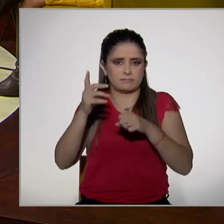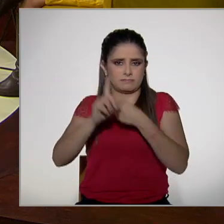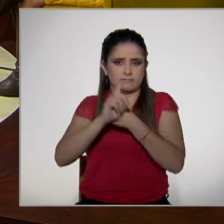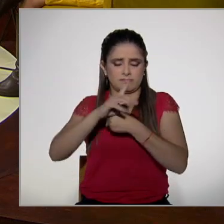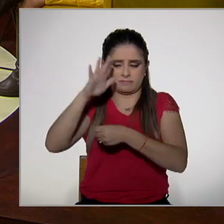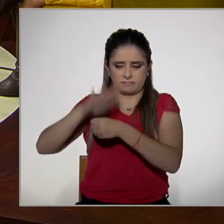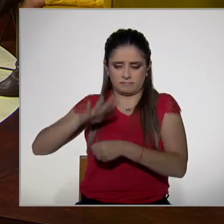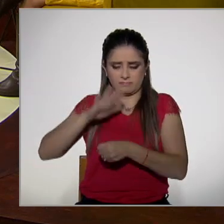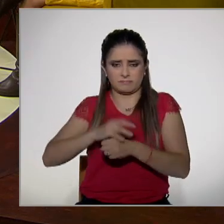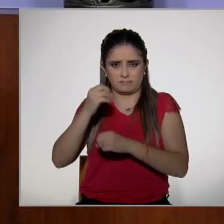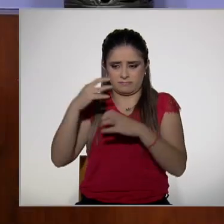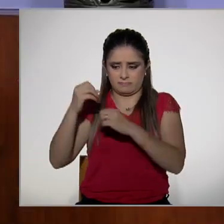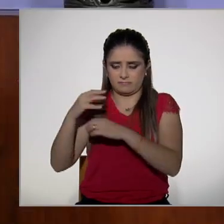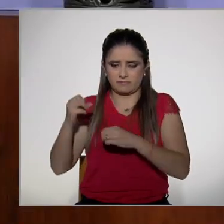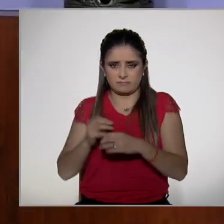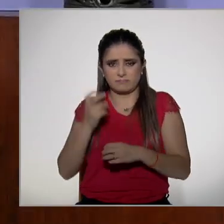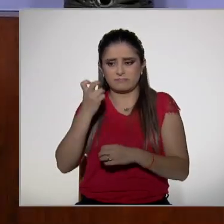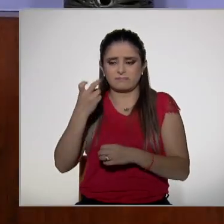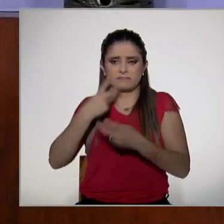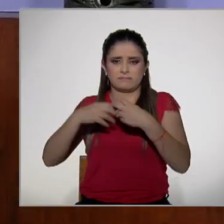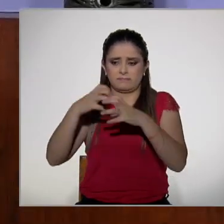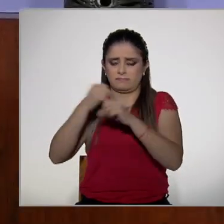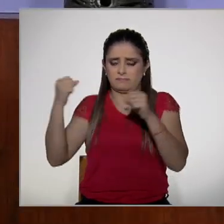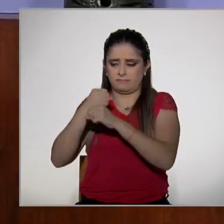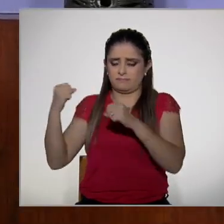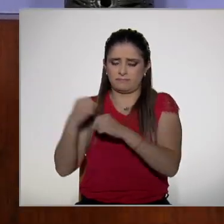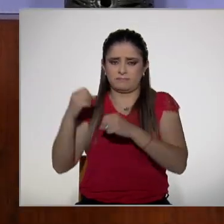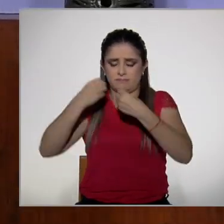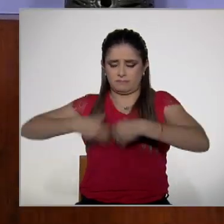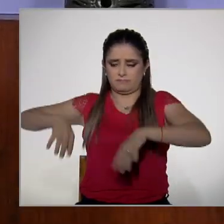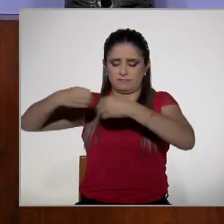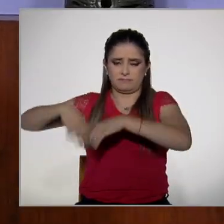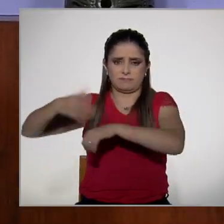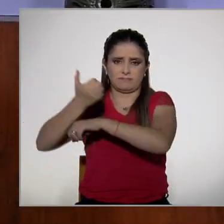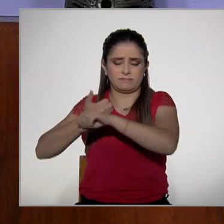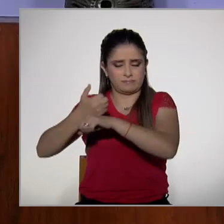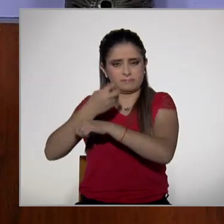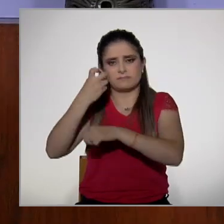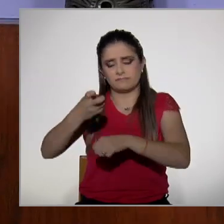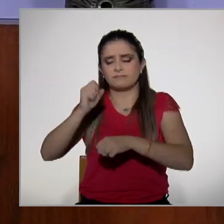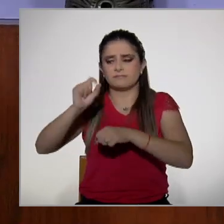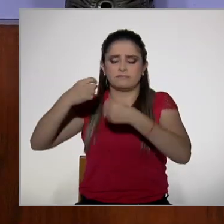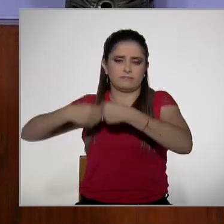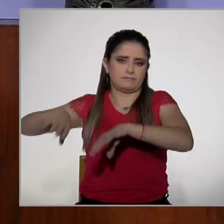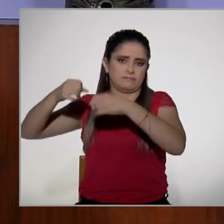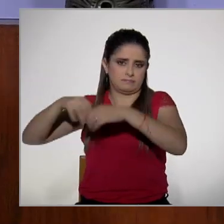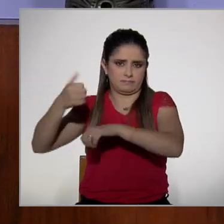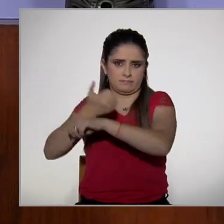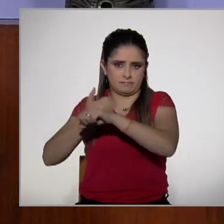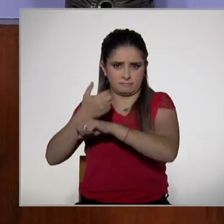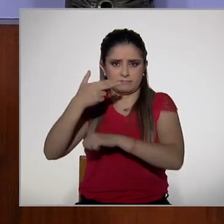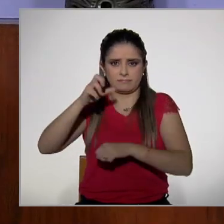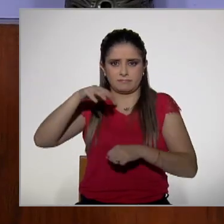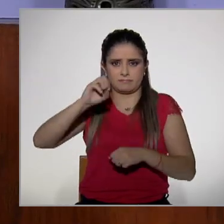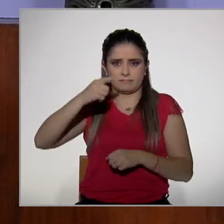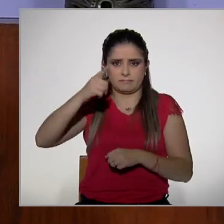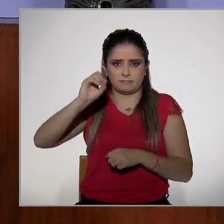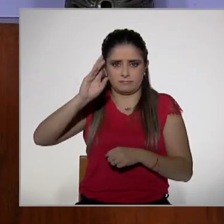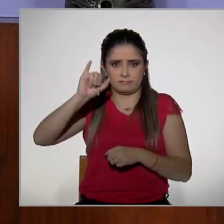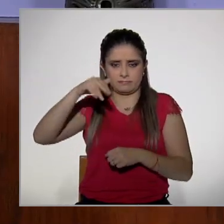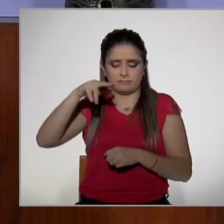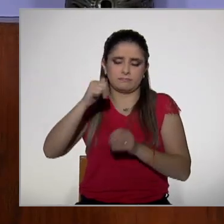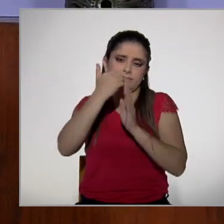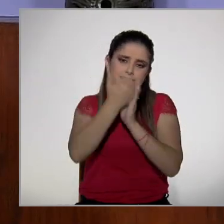predispuestos a tener hemorragias al haber hemorragias pues volvemos al mismo punto de que hay pérdidas y al tener pérdidas por la hemoglobina disminuyen